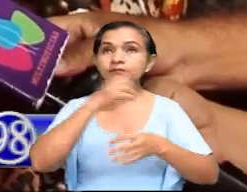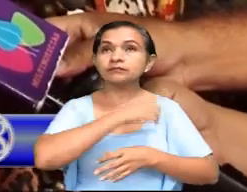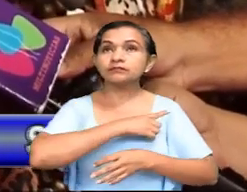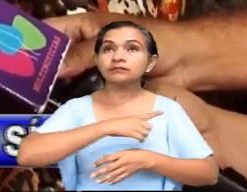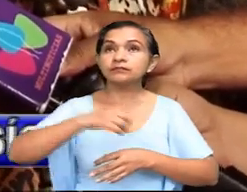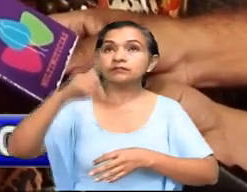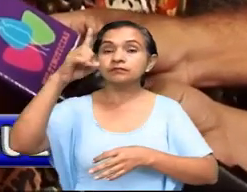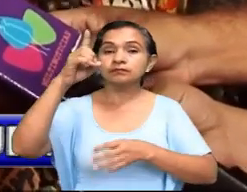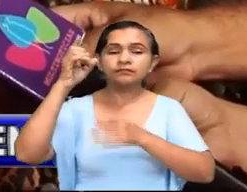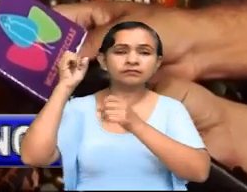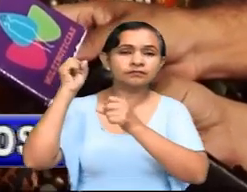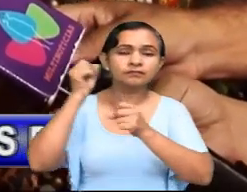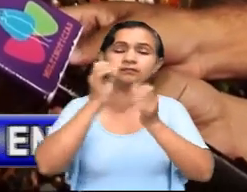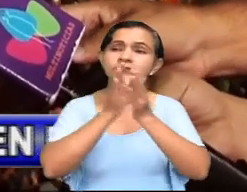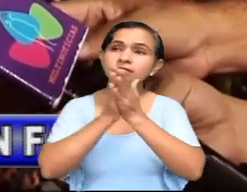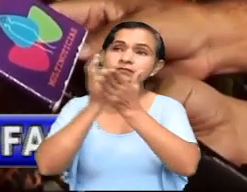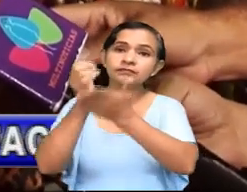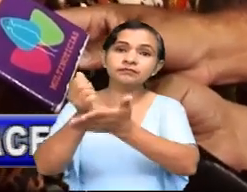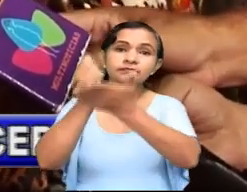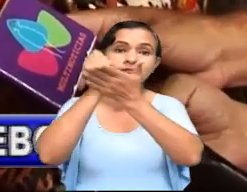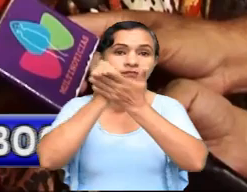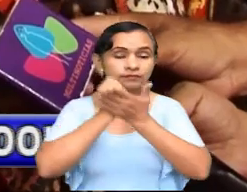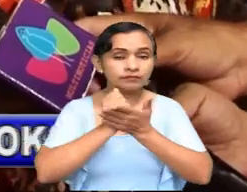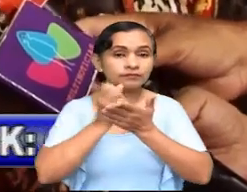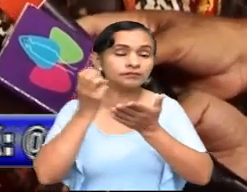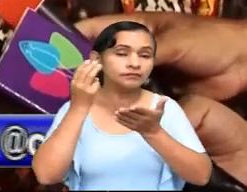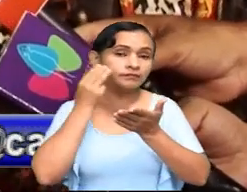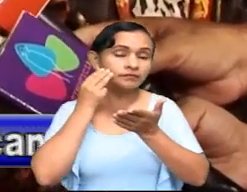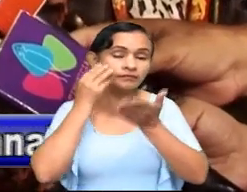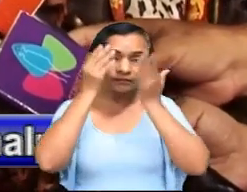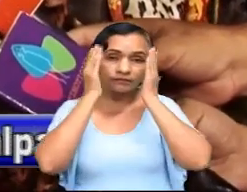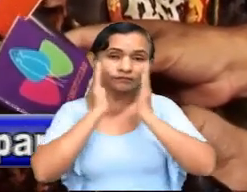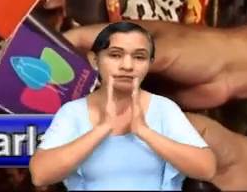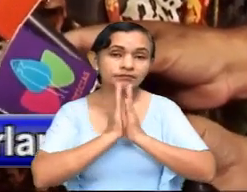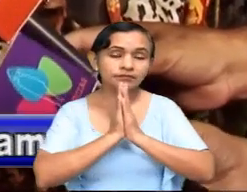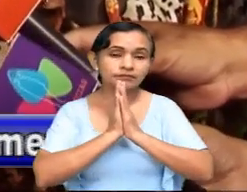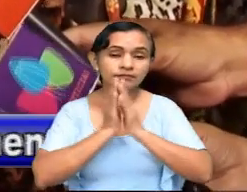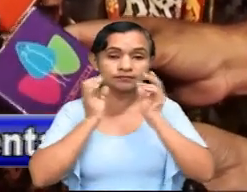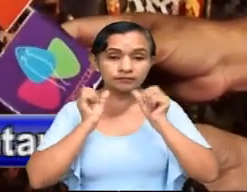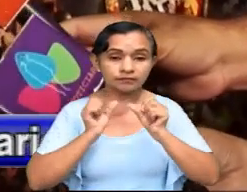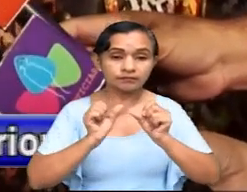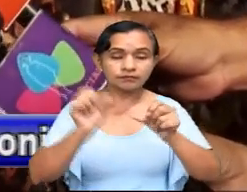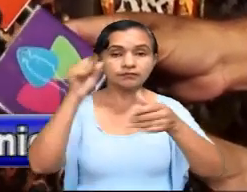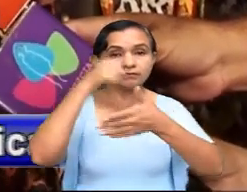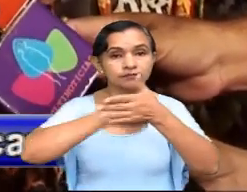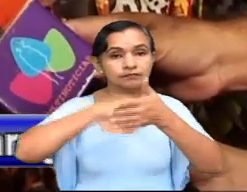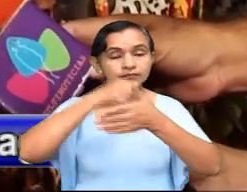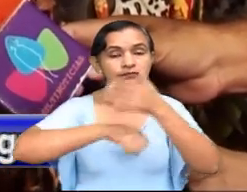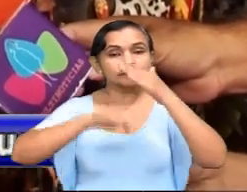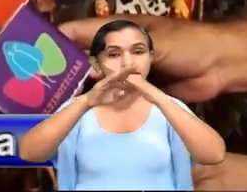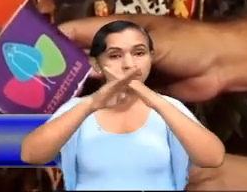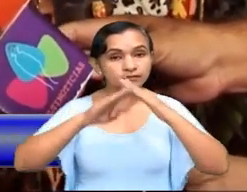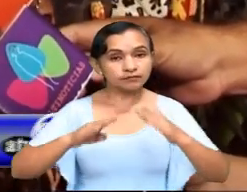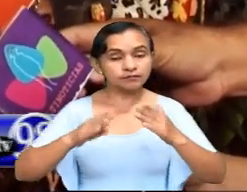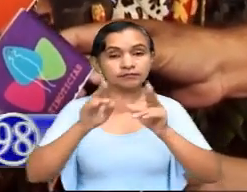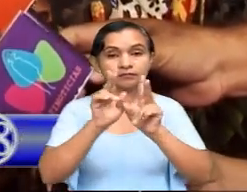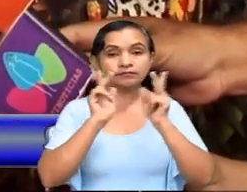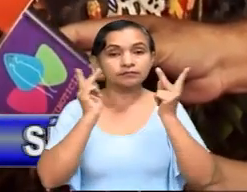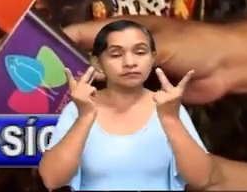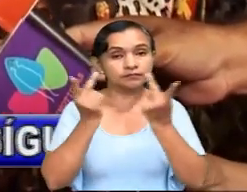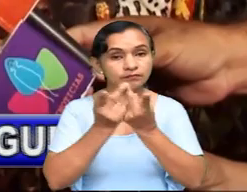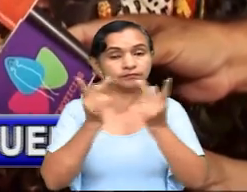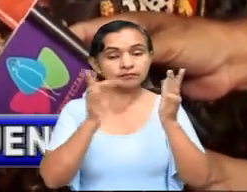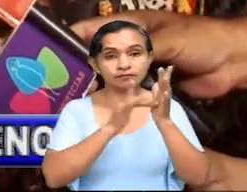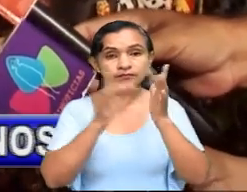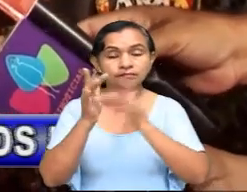y a Santo Domingo que interceda, ¿verdad?, ante nuestra Madre Santísima para que nos siga fortaleciendo en paz y armonía como pueblo cristiano,